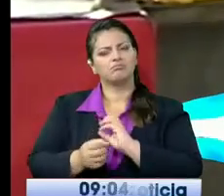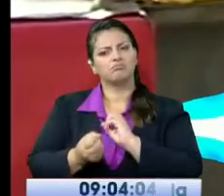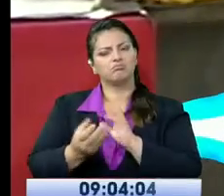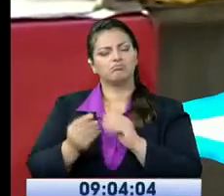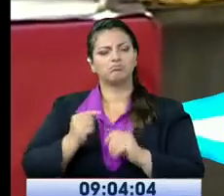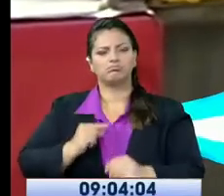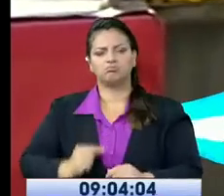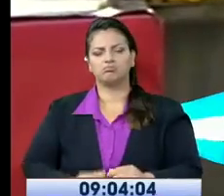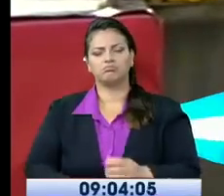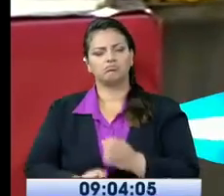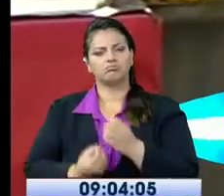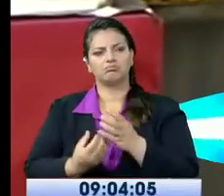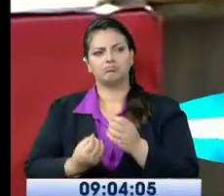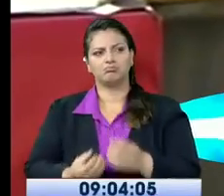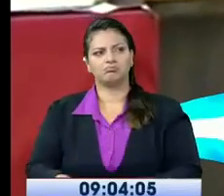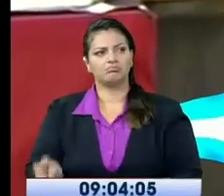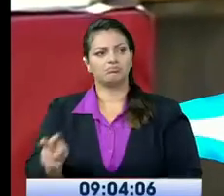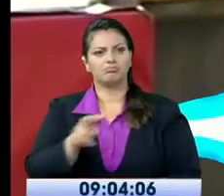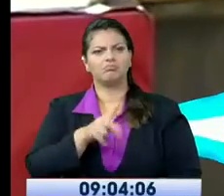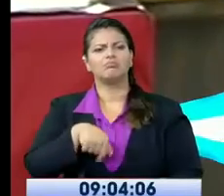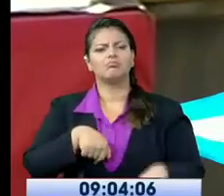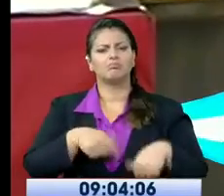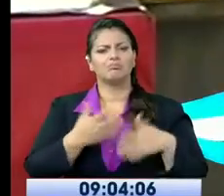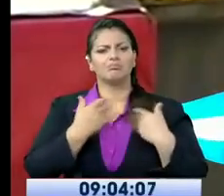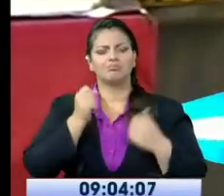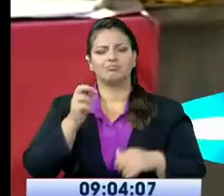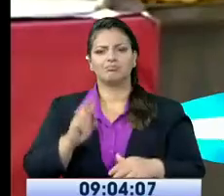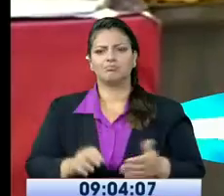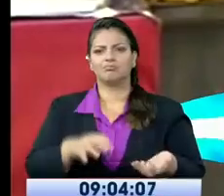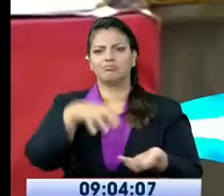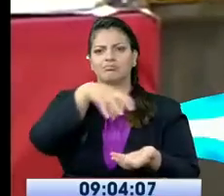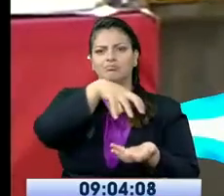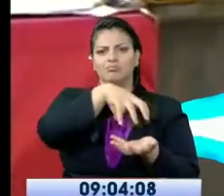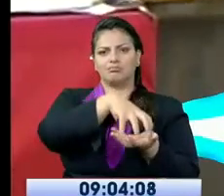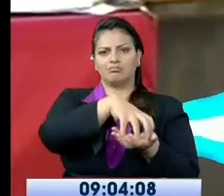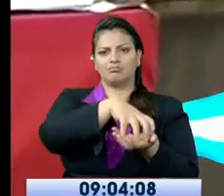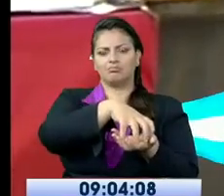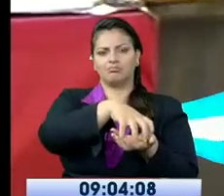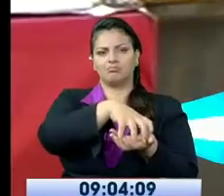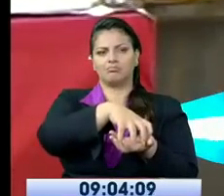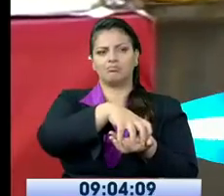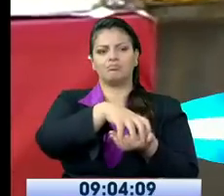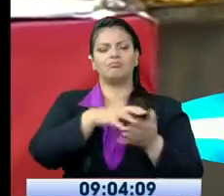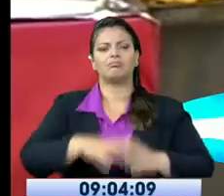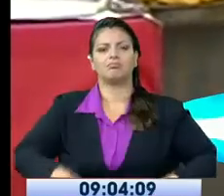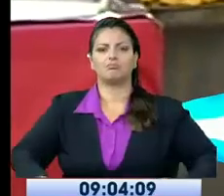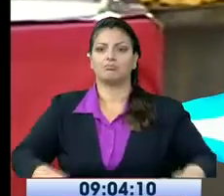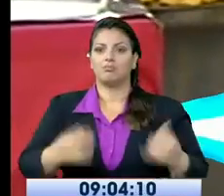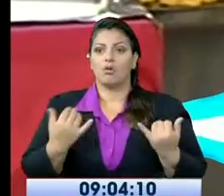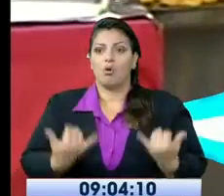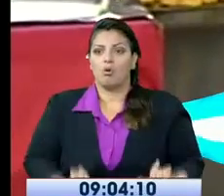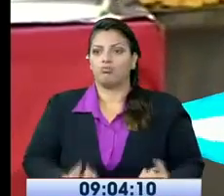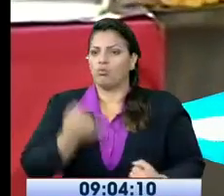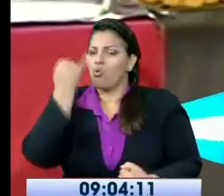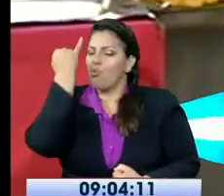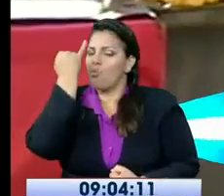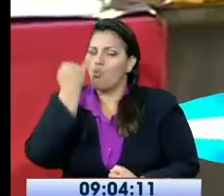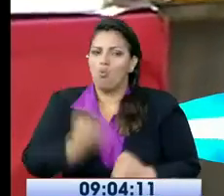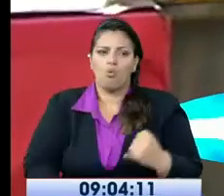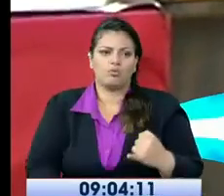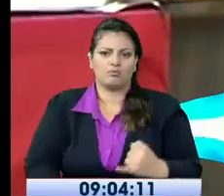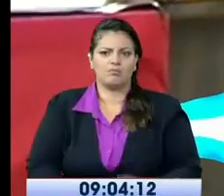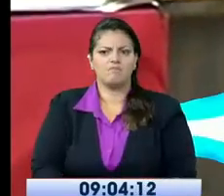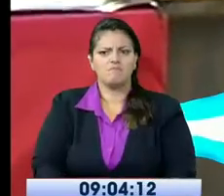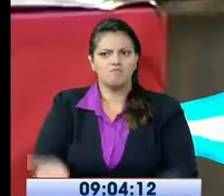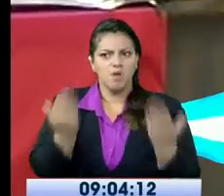novedades en esta feria de emprendimiento aquí al sur de Guayaquil, explanada del Centro Cívico. Hoy último día, así que es la última oportunidad que tienen ustedes hasta